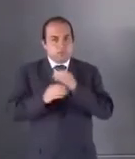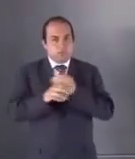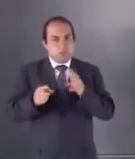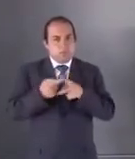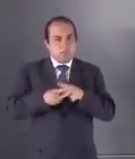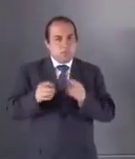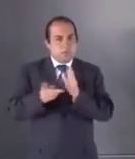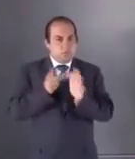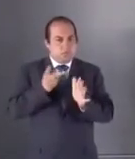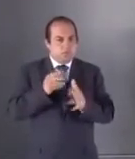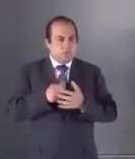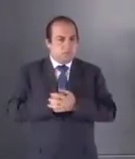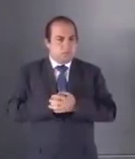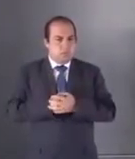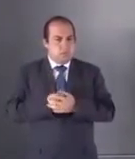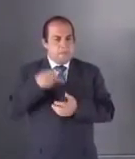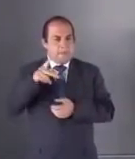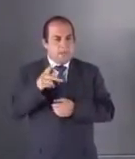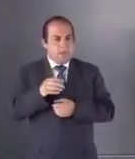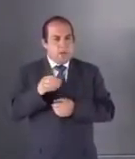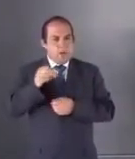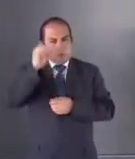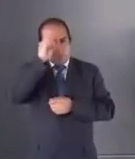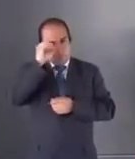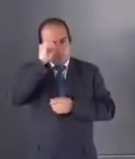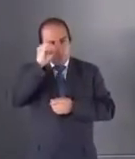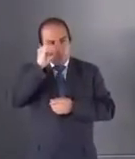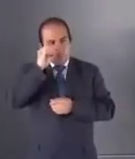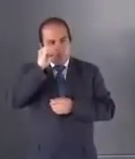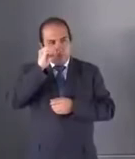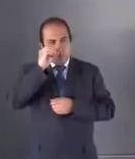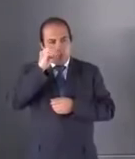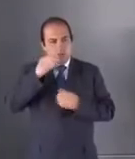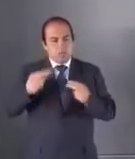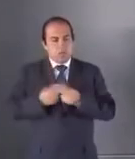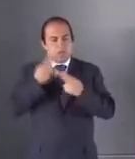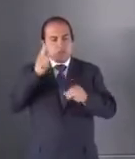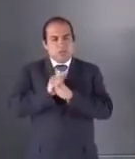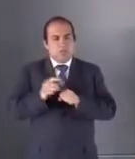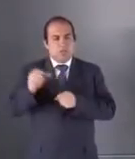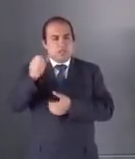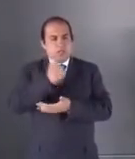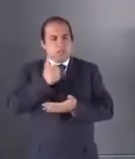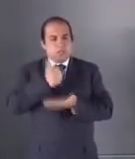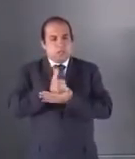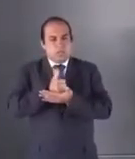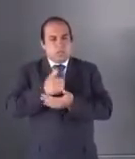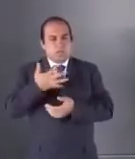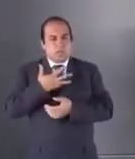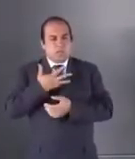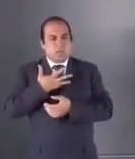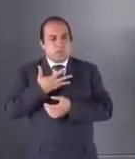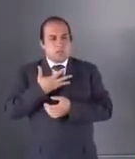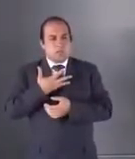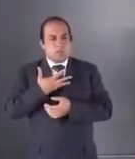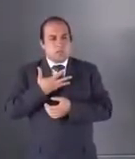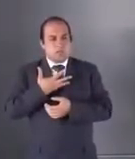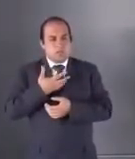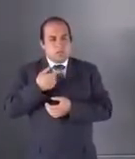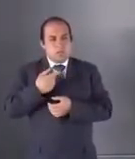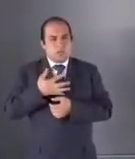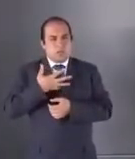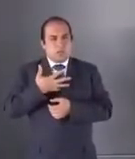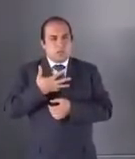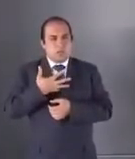pero el Observatorio Nacional Ciudadano, tomando datos del Secretaría Ejecutivo de Seguridad, sí alerta que en